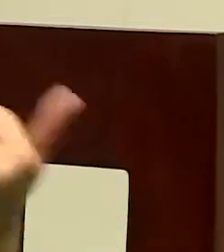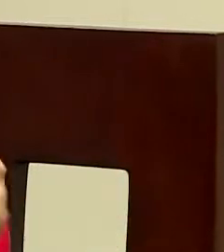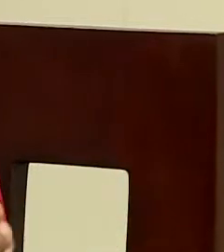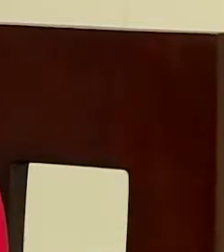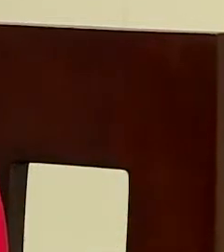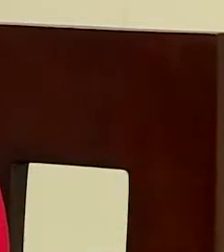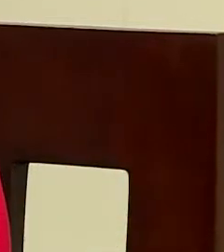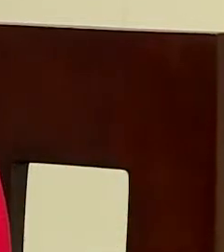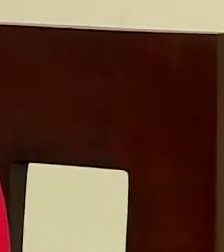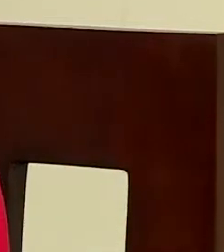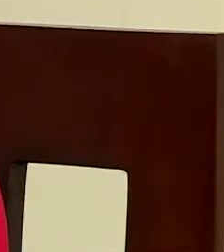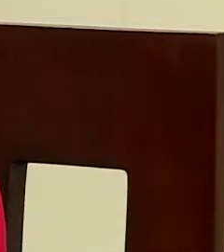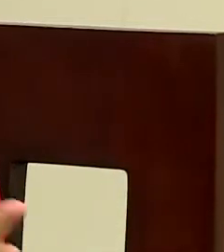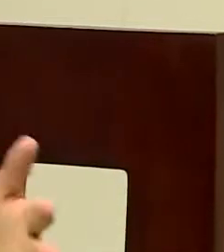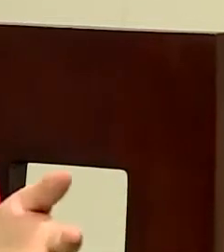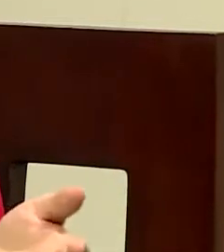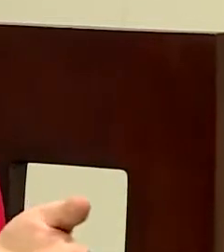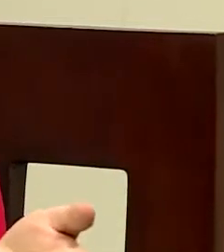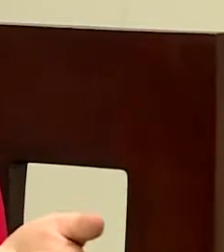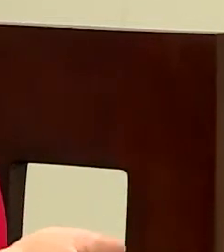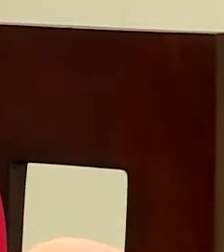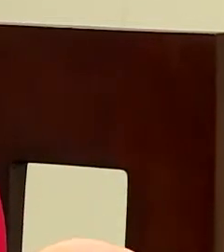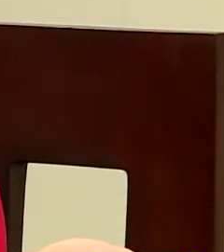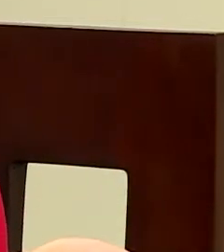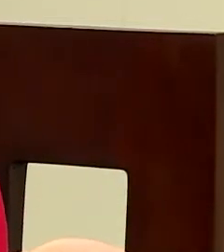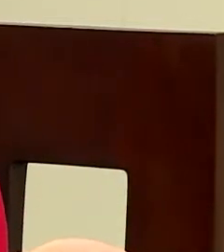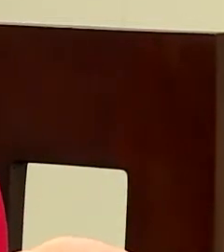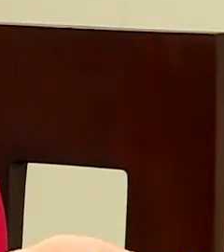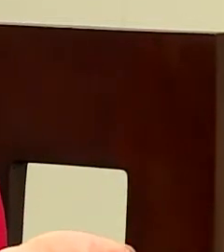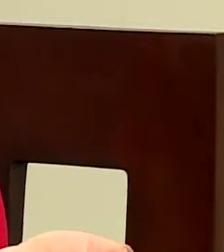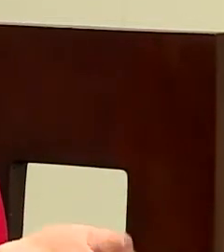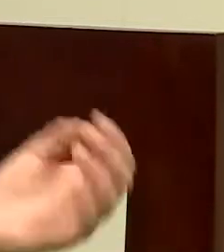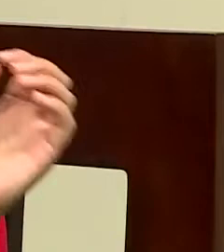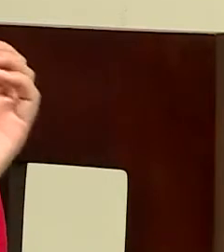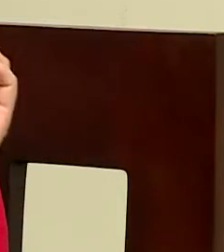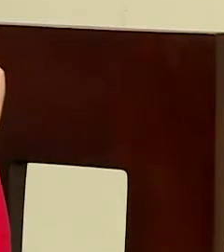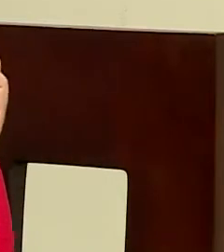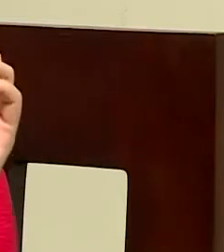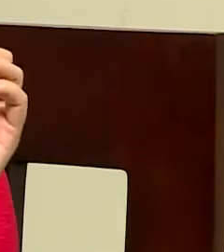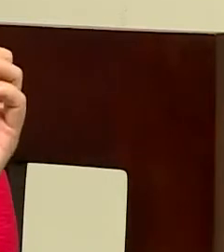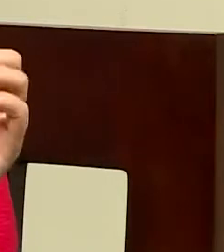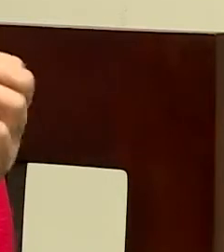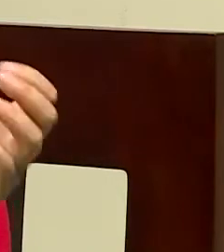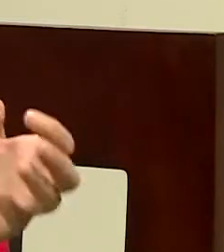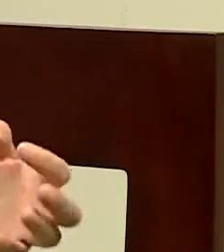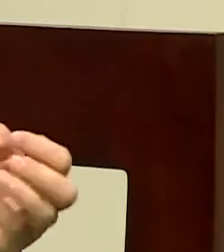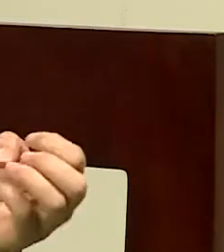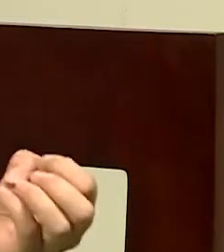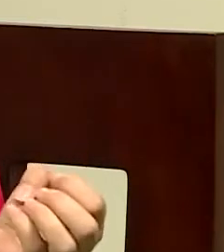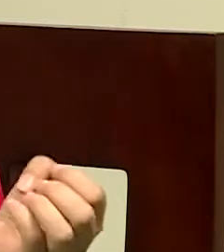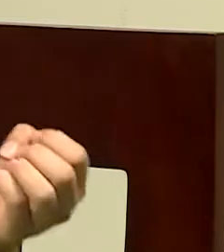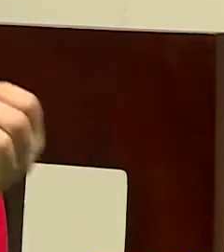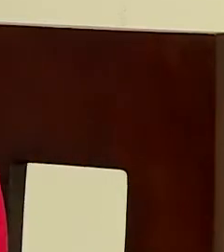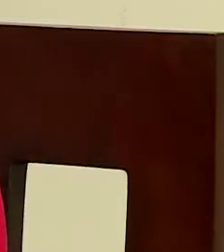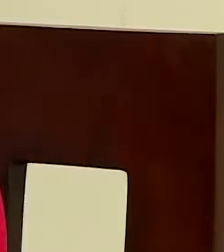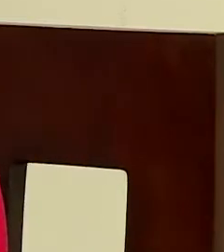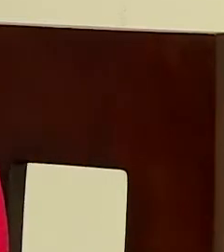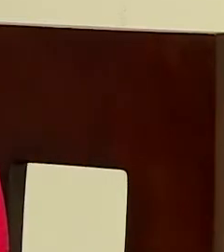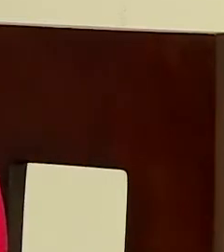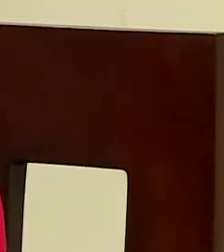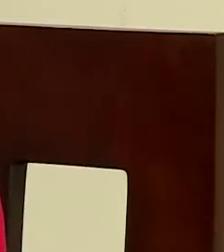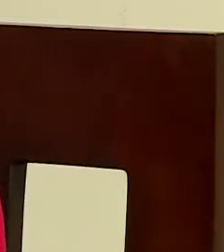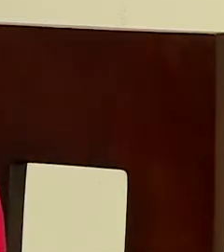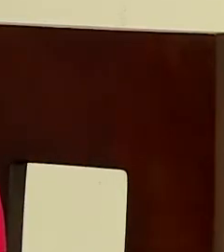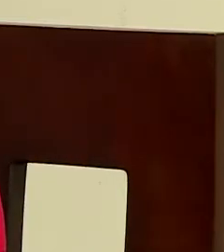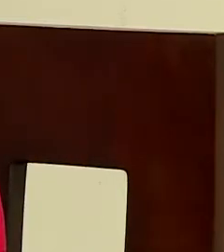compañeros que nos acompañan, no todos los superhéroes son por superpoderes, sino que la tecnología tiene